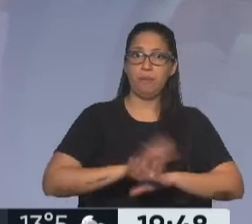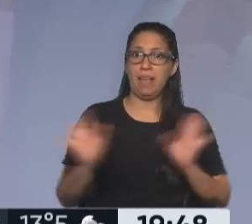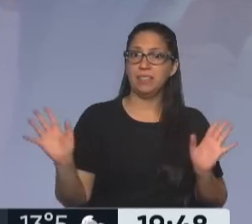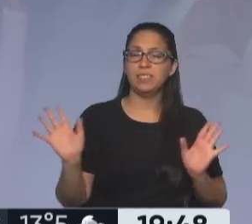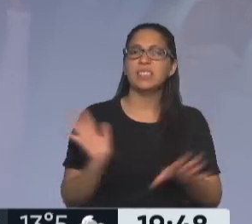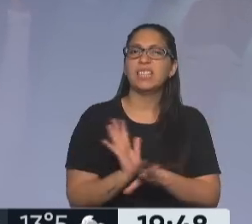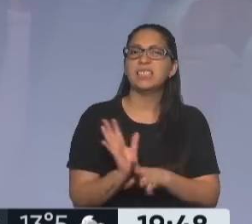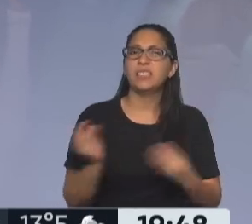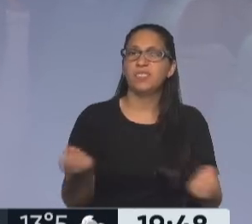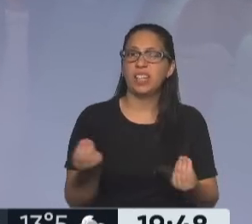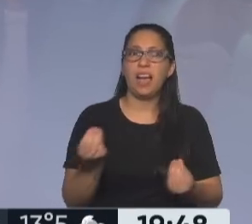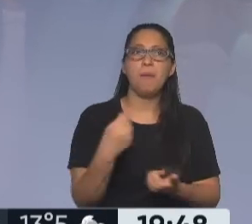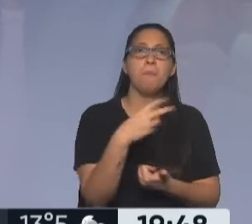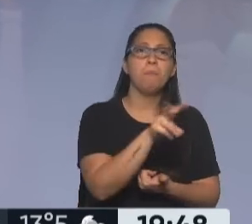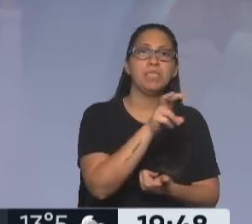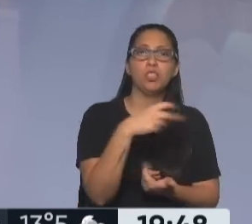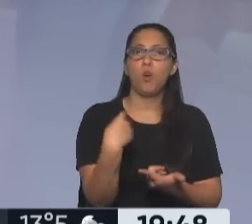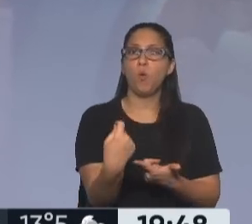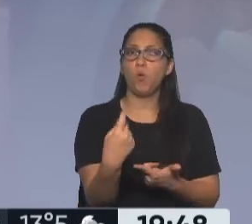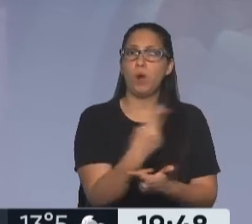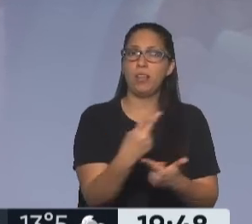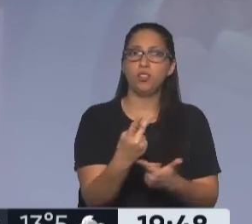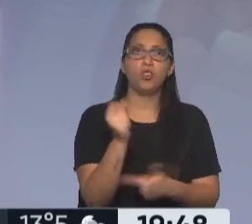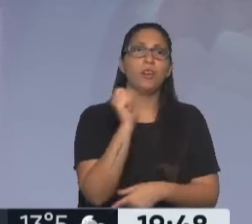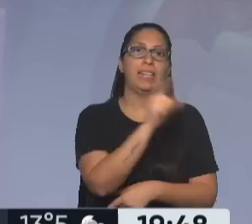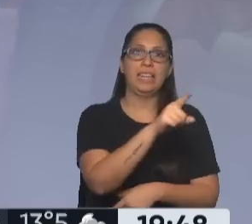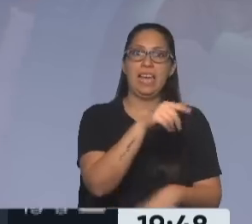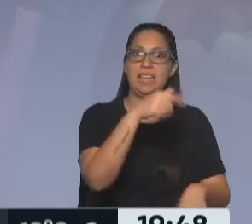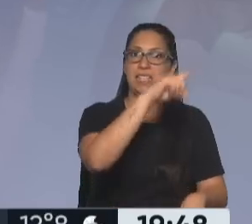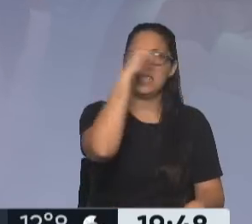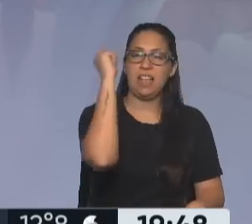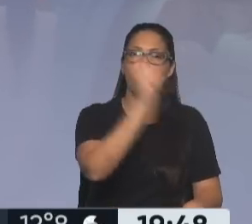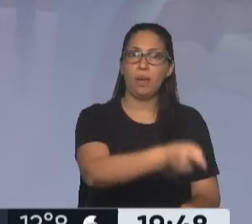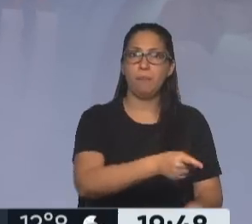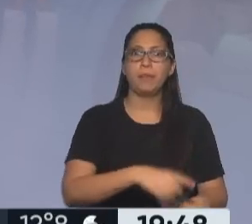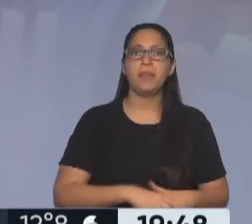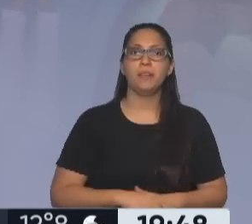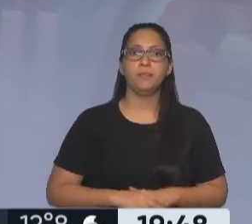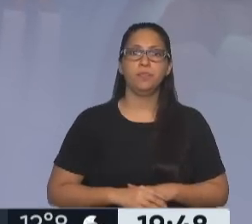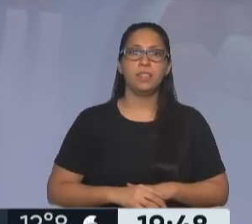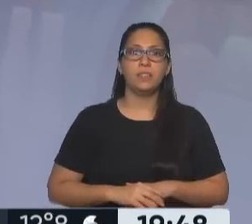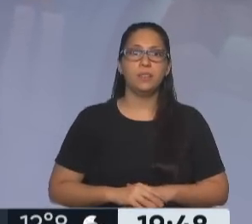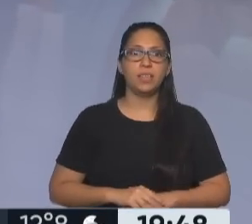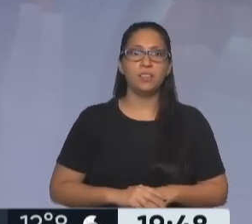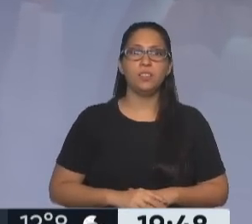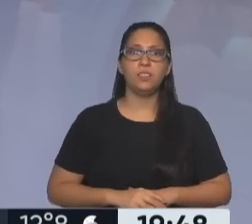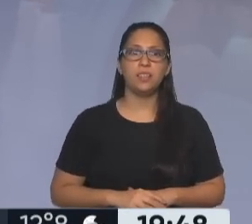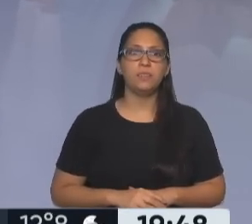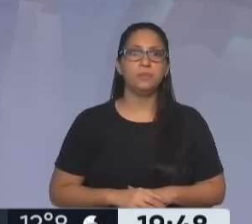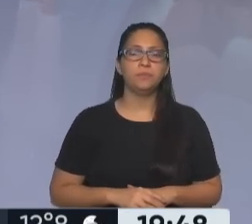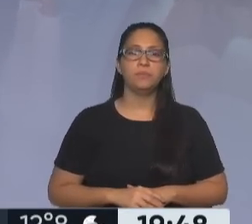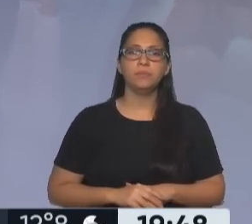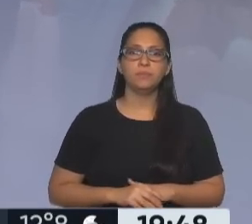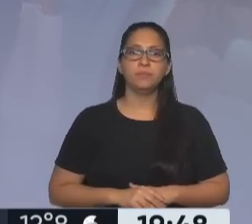jubilación y la pensión, como también para el Estado, porque esto va a implicar un ahorro y en definitiva el Estado somos todos